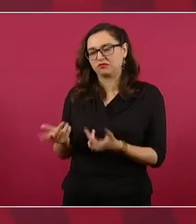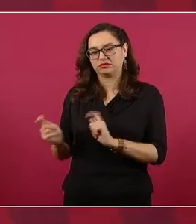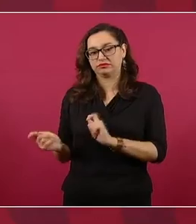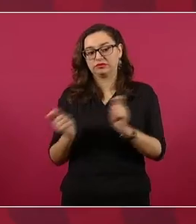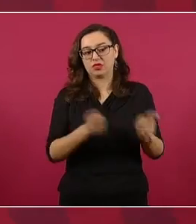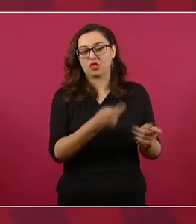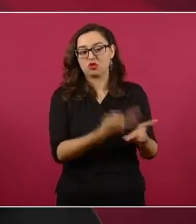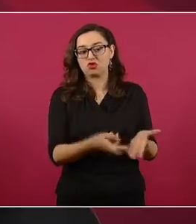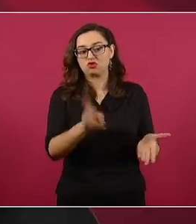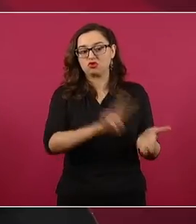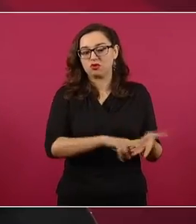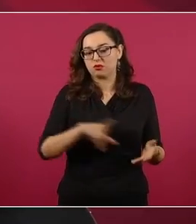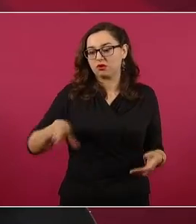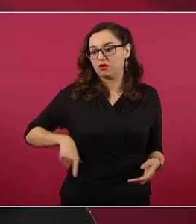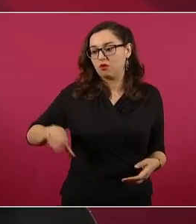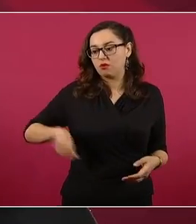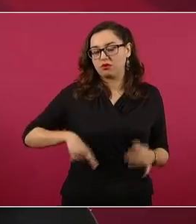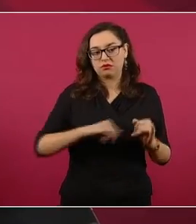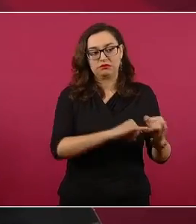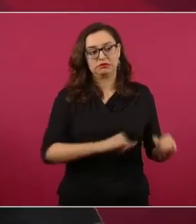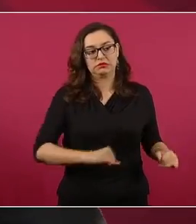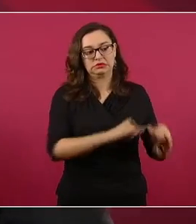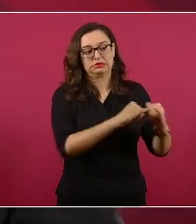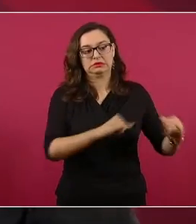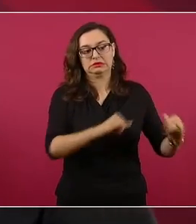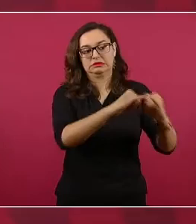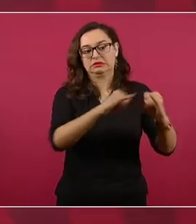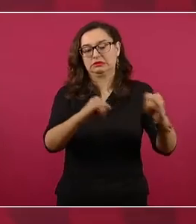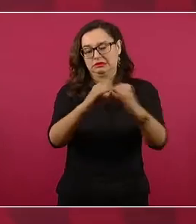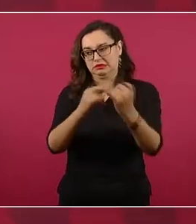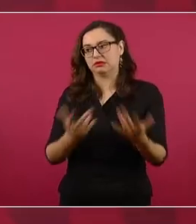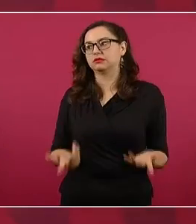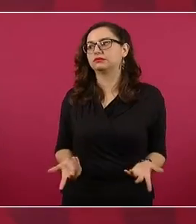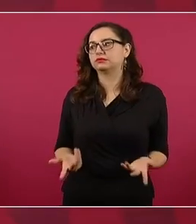esos funcionarios. No le vamos